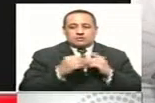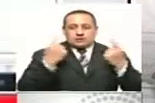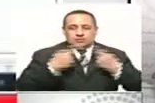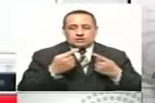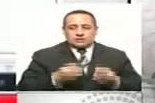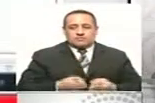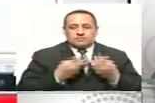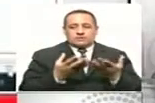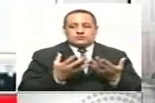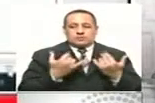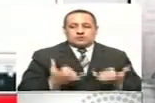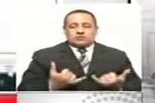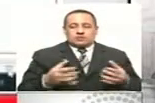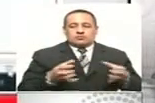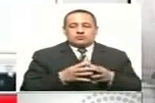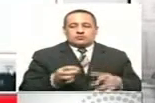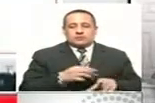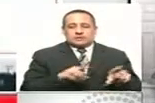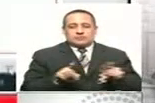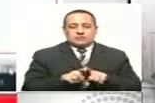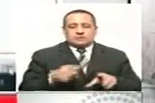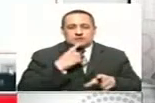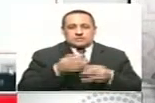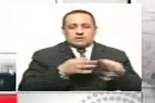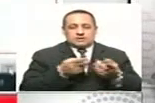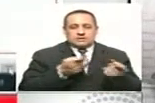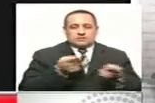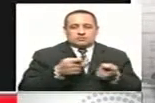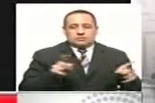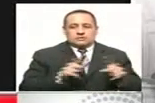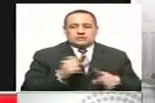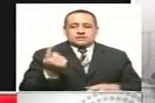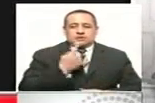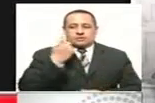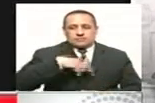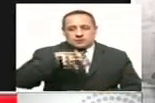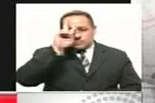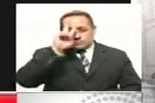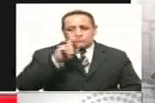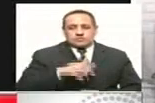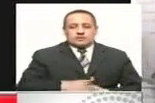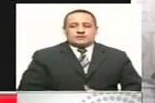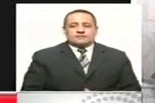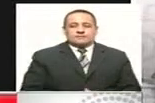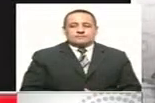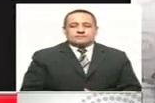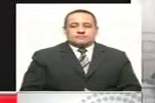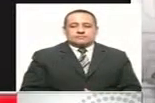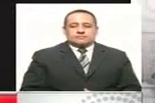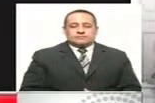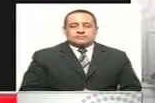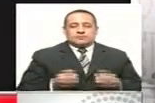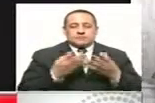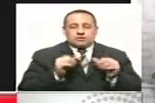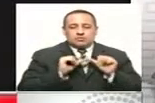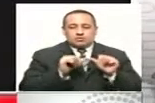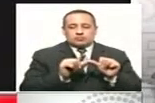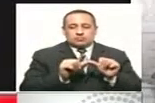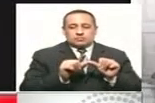tecnologías de información porque el MEF almacena datos de la gestión pública a nivel nacional. En tanto,